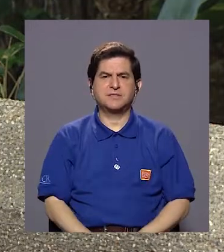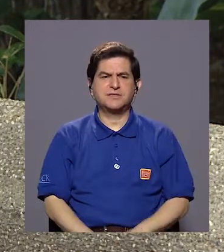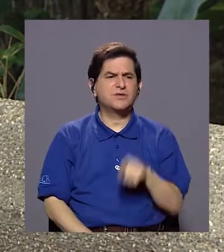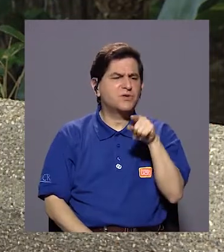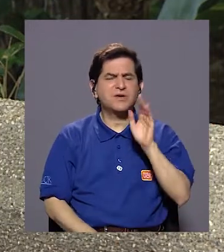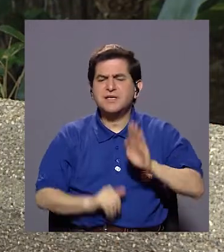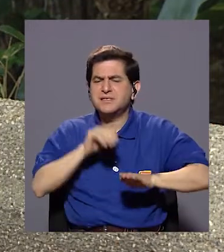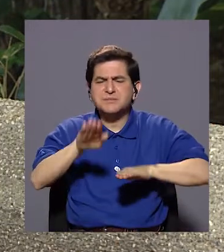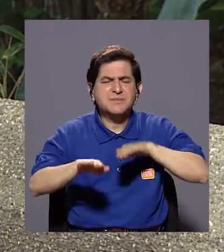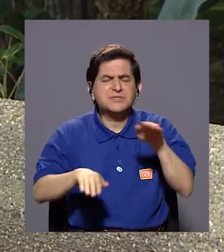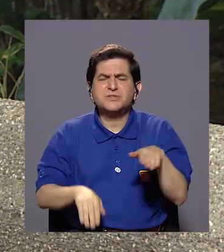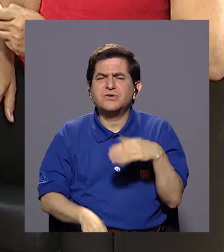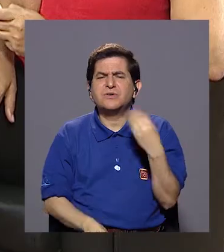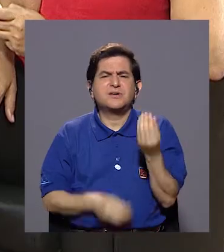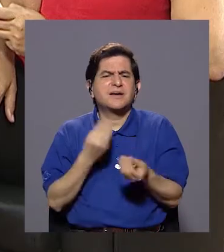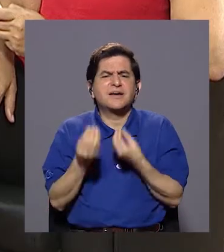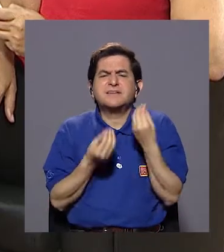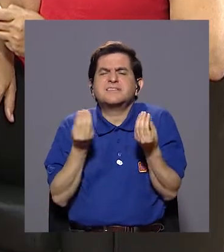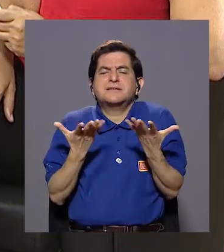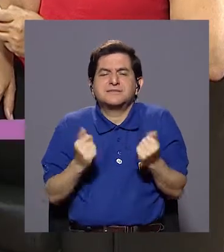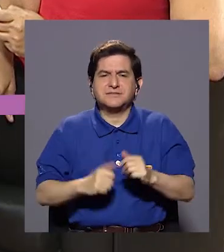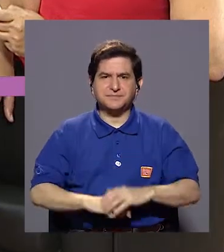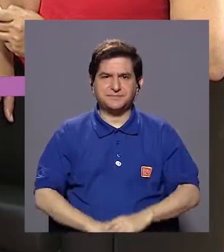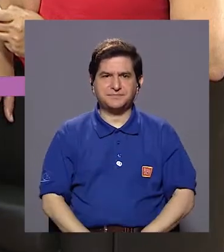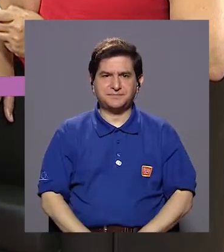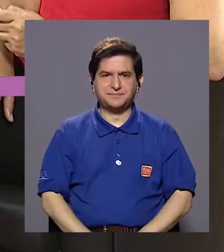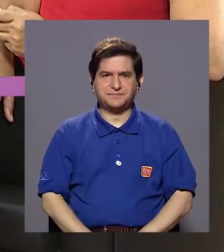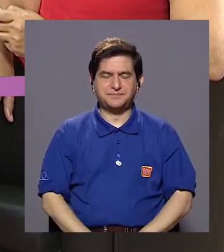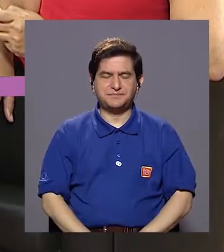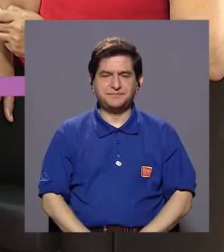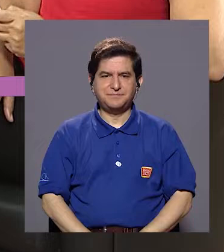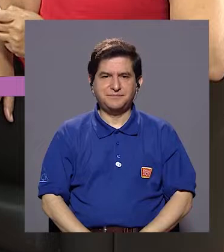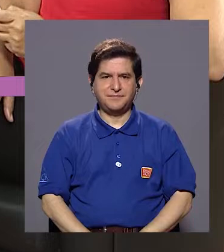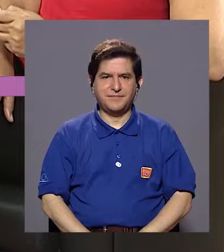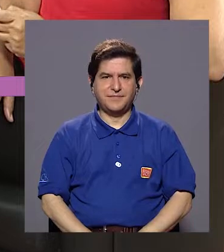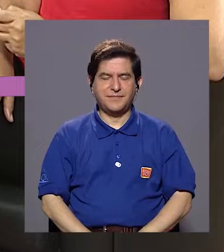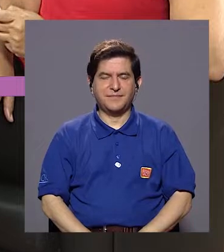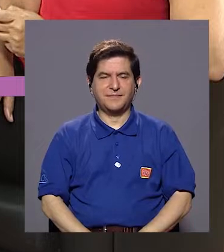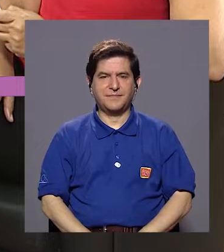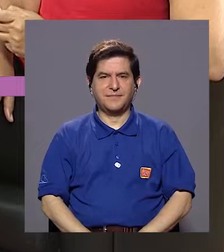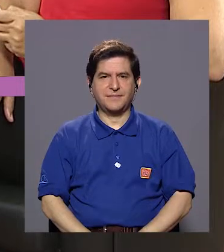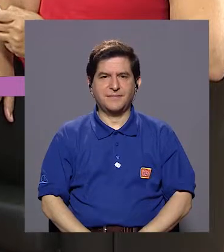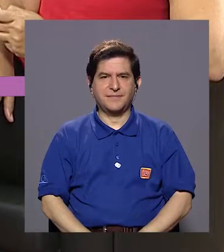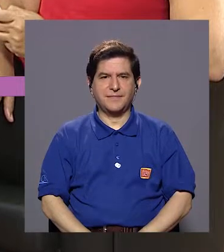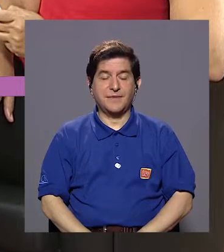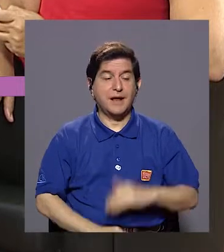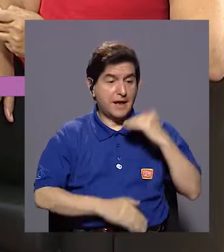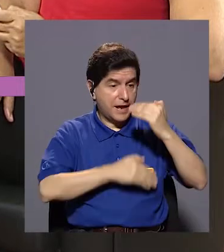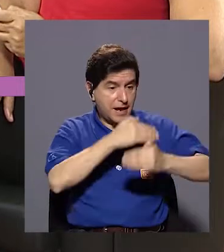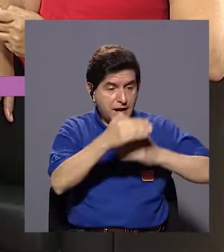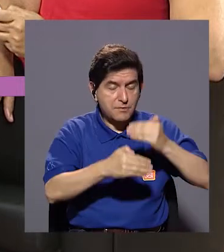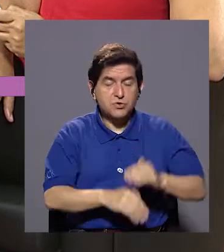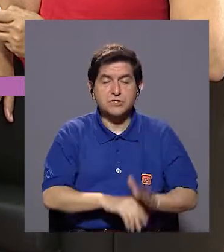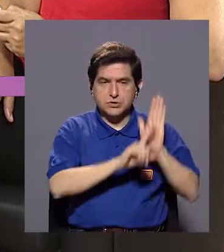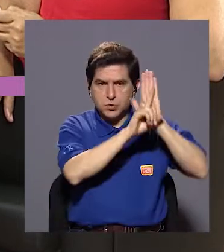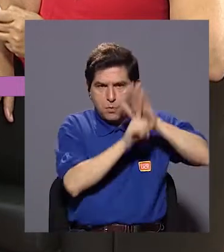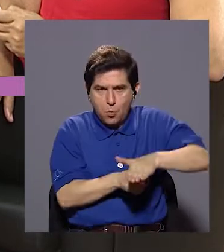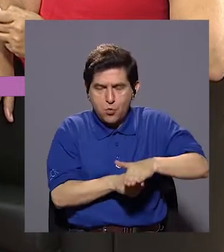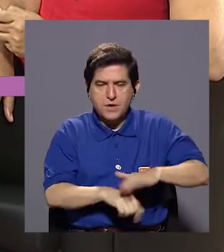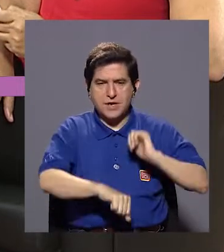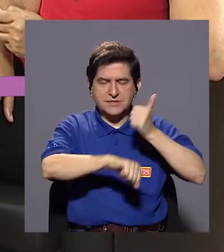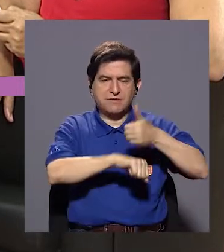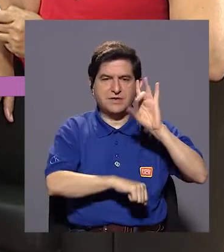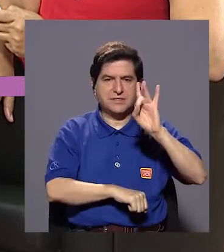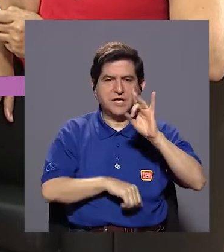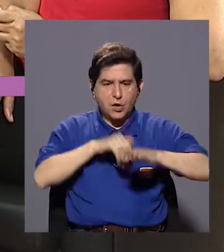esos pasos? Bueno, ¿Qué hacer? ¿Qué se hace? En este caso, digamos, el protocolo bullying define 8 pasos